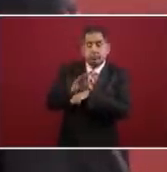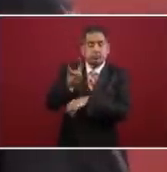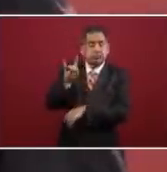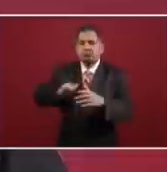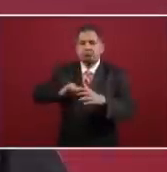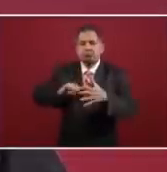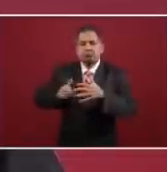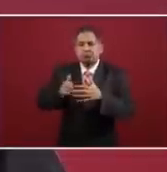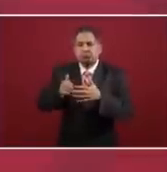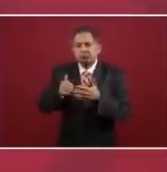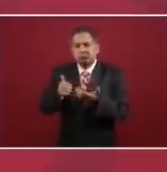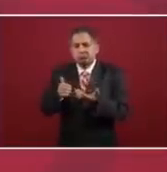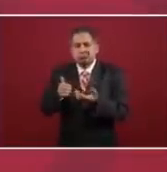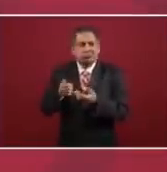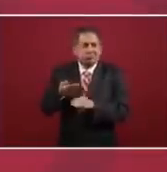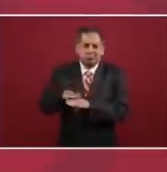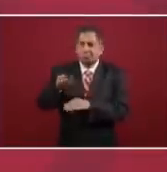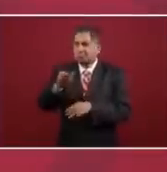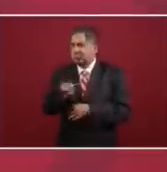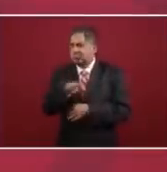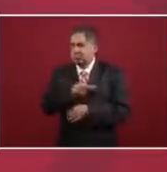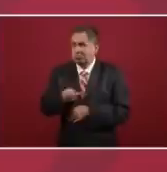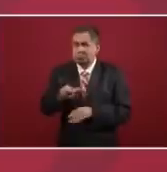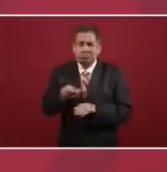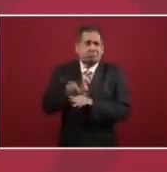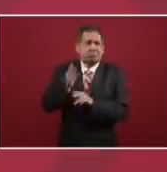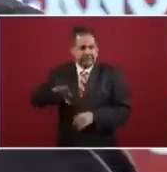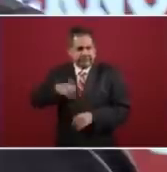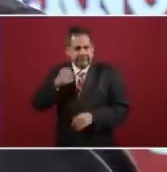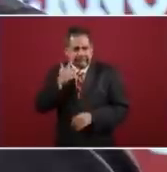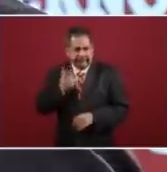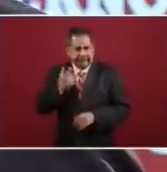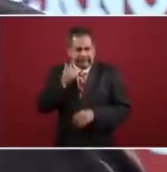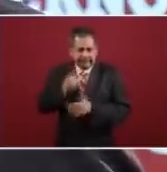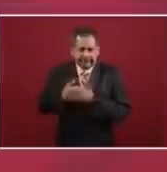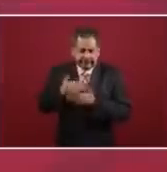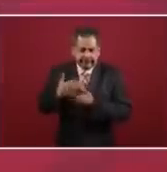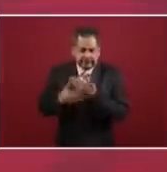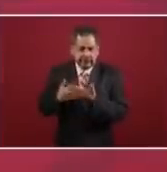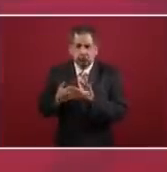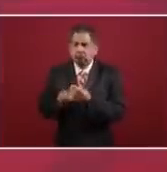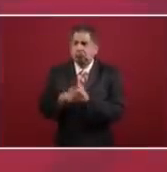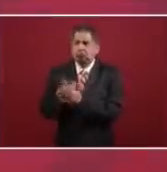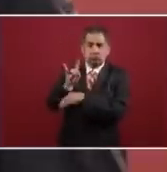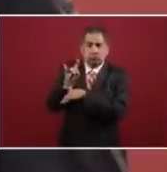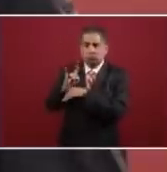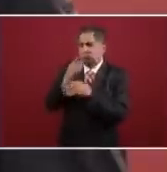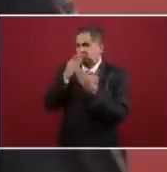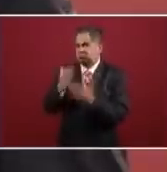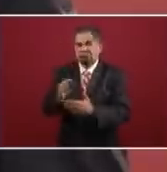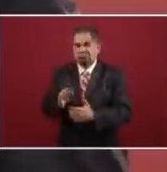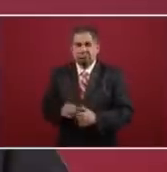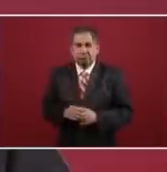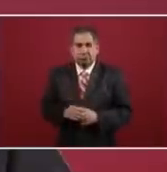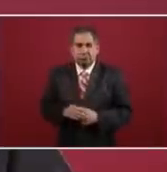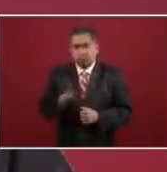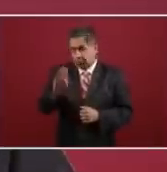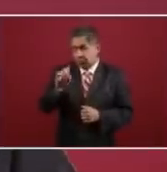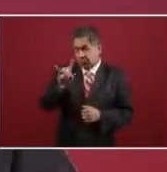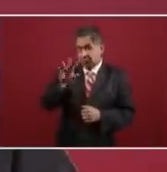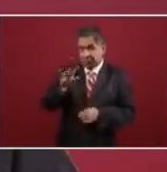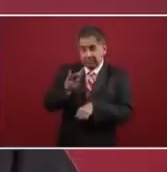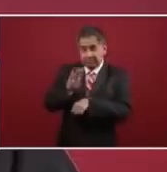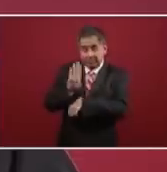pueblo con mucha pobreza, con mucha marginación, cómo lo sacó adelante. Bolivia era de los